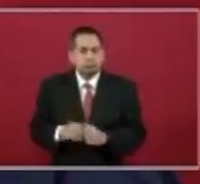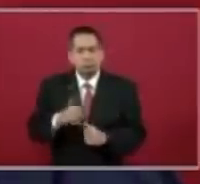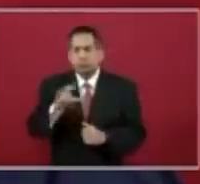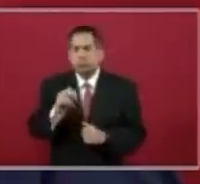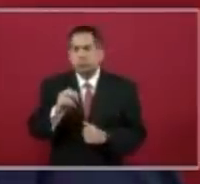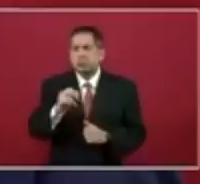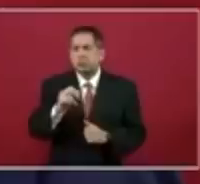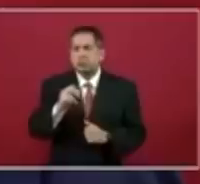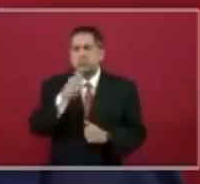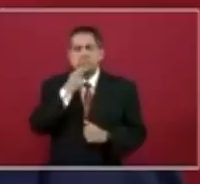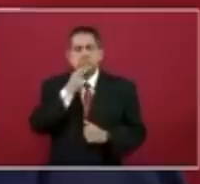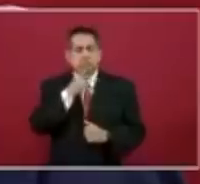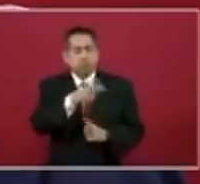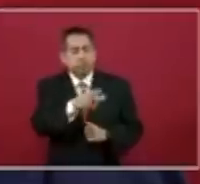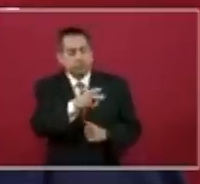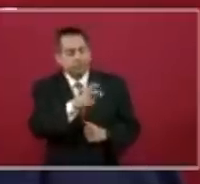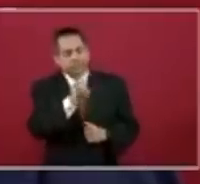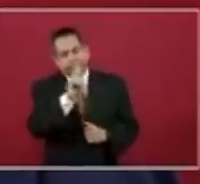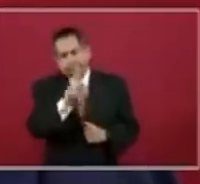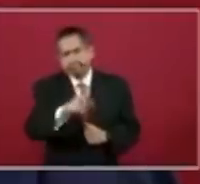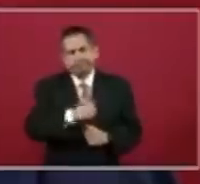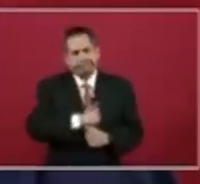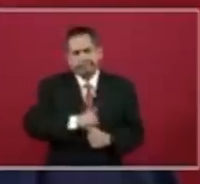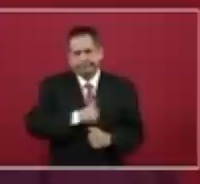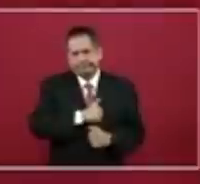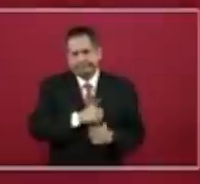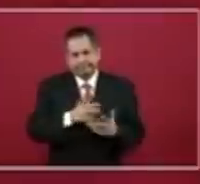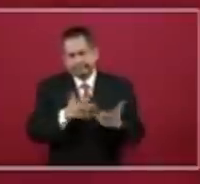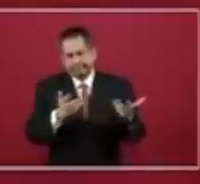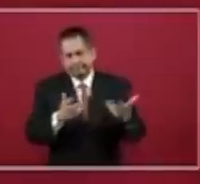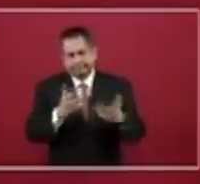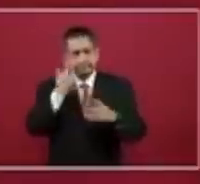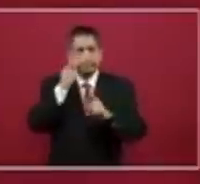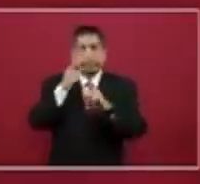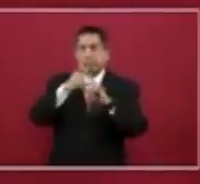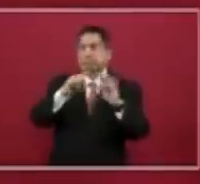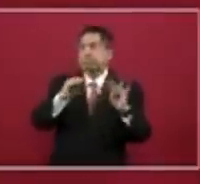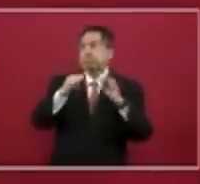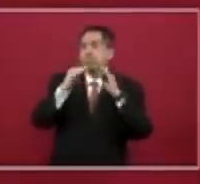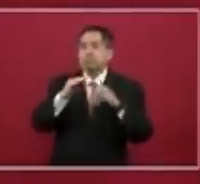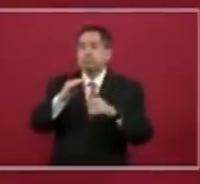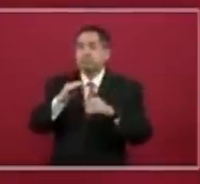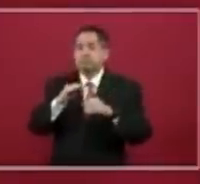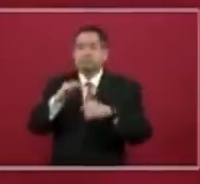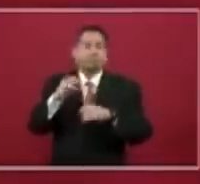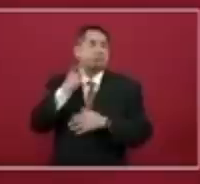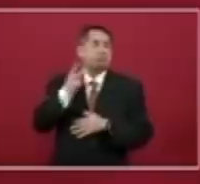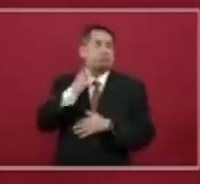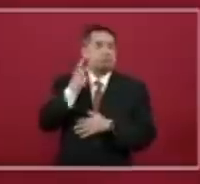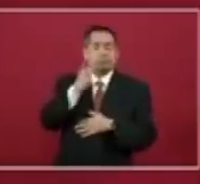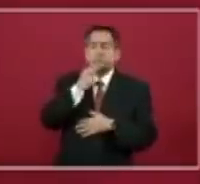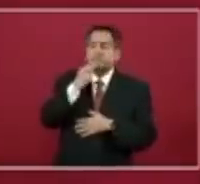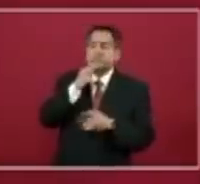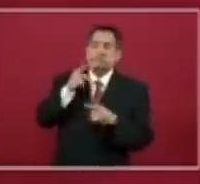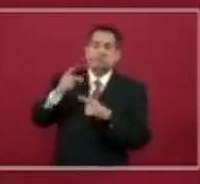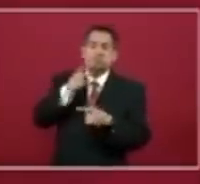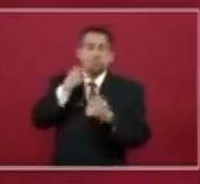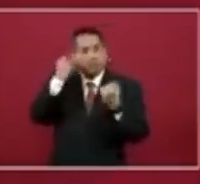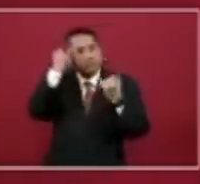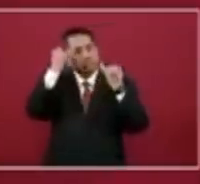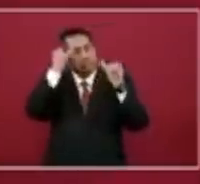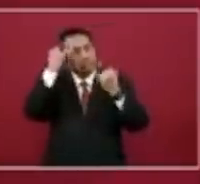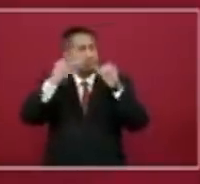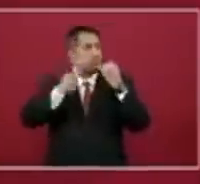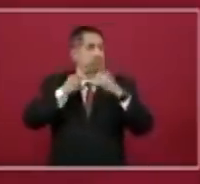utilizar estos hechos lamentables con propósitos políticos,